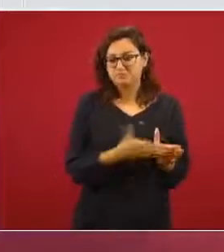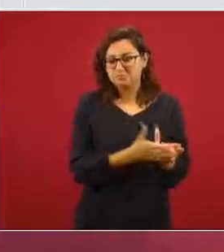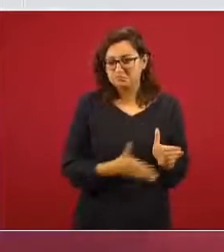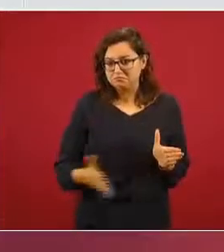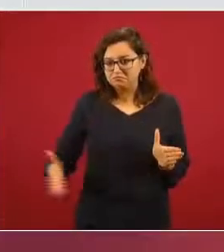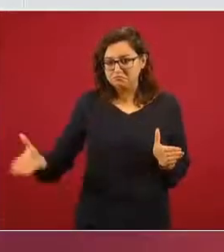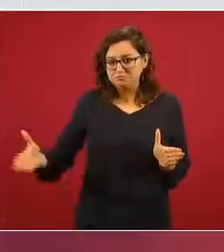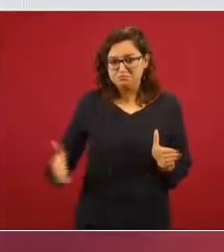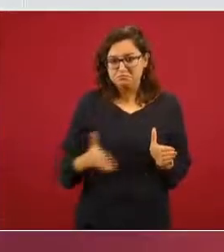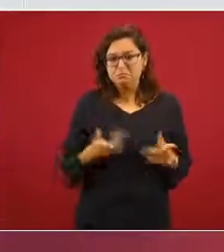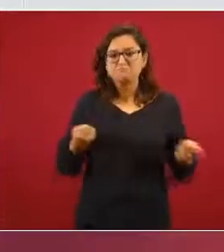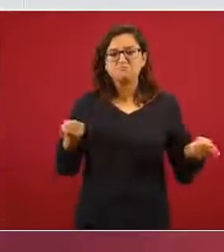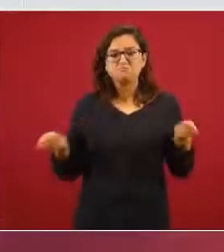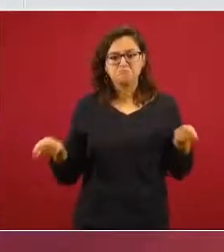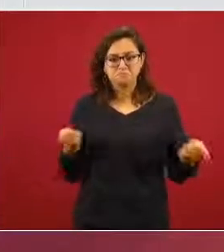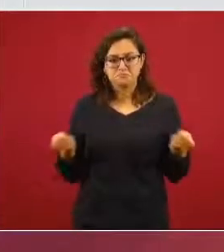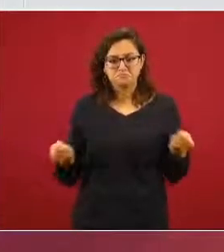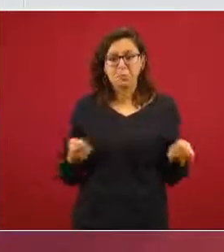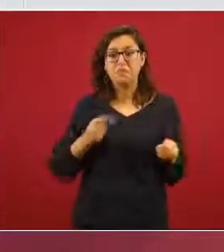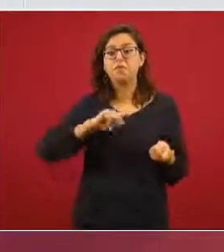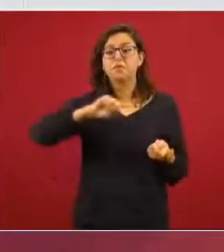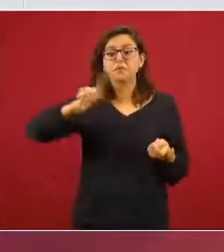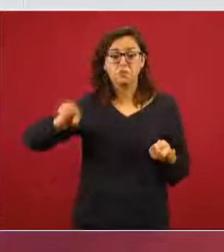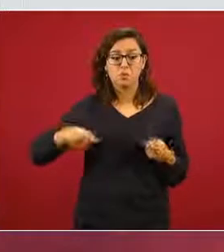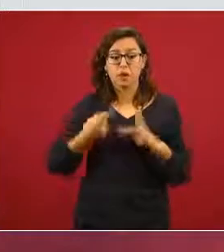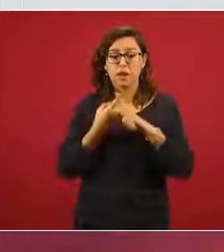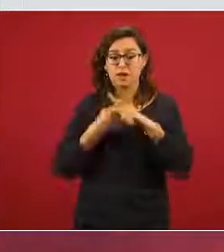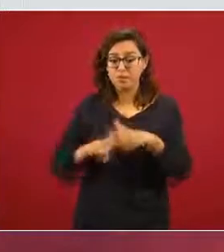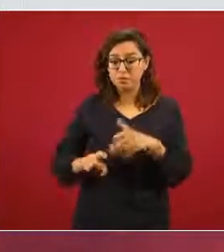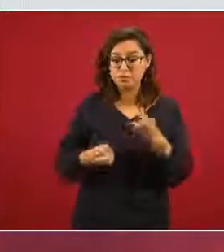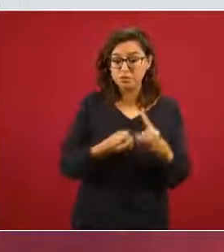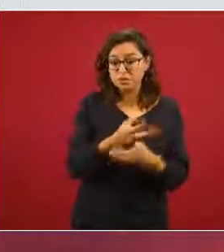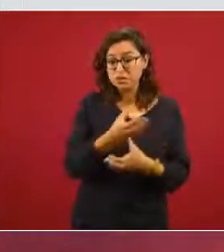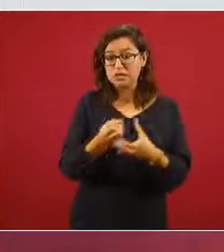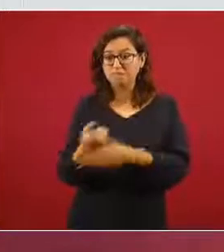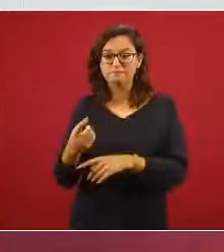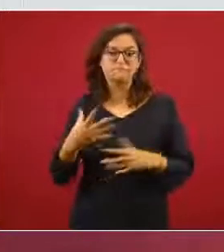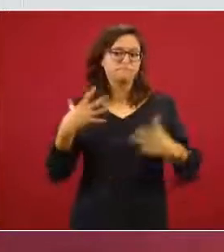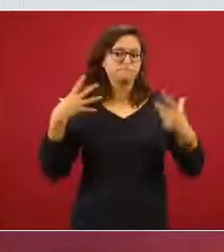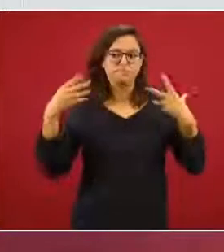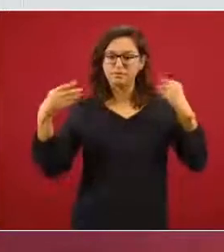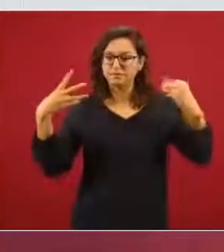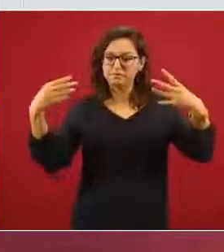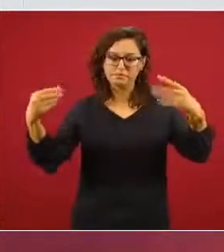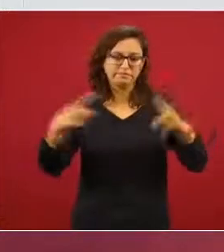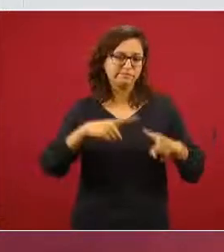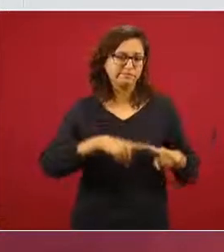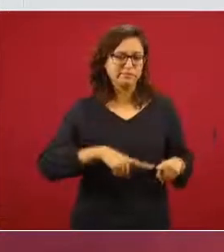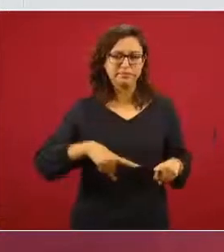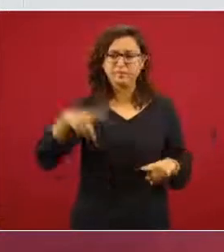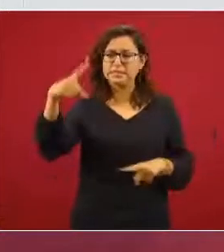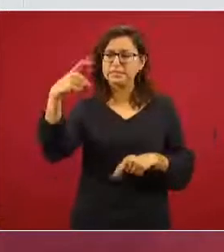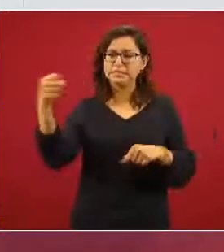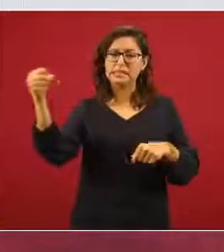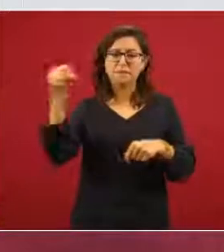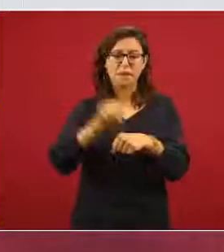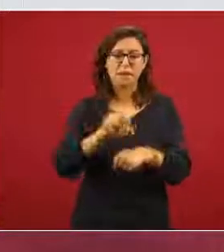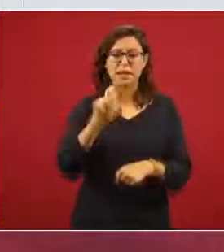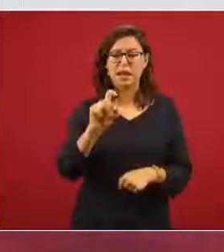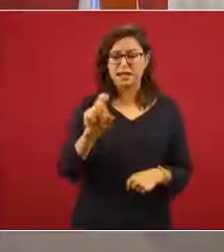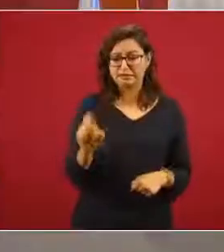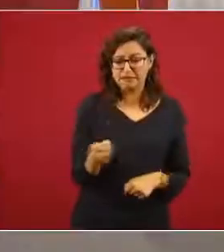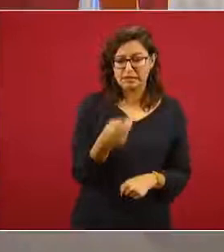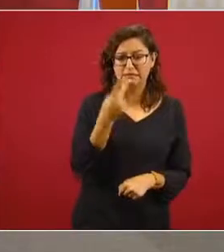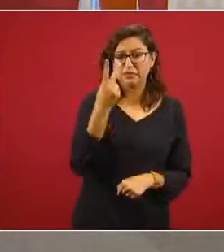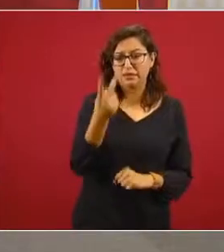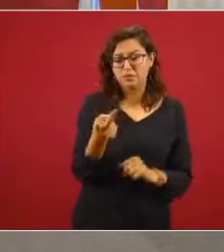Sana Distancia un periodo de estabilidad. Cuando empezó el desconfinamiento, empezó a subir, llegó al máximo en la semana 32 y